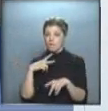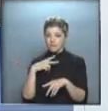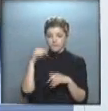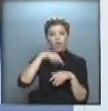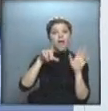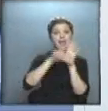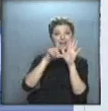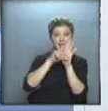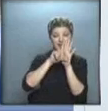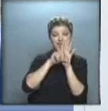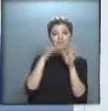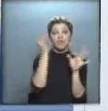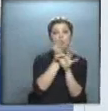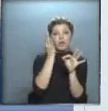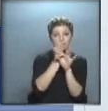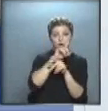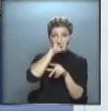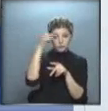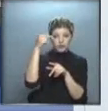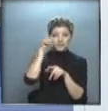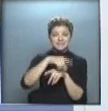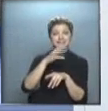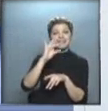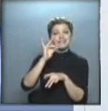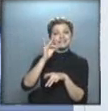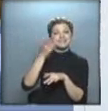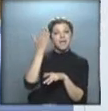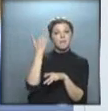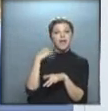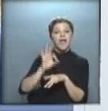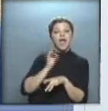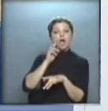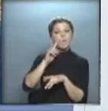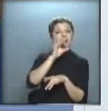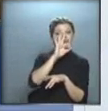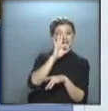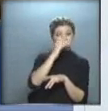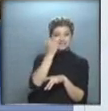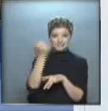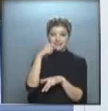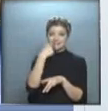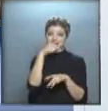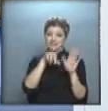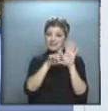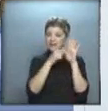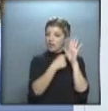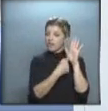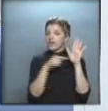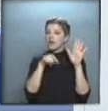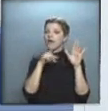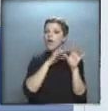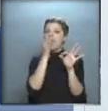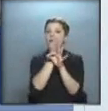Educación Nacional número 26.206, aprobada en diciembre de 2006, que reconoce explícitamente entre los fines y objetivos de la